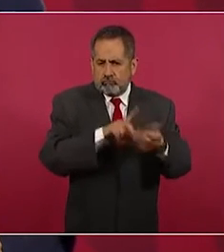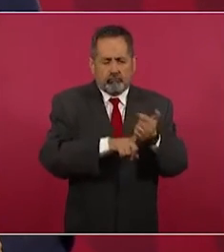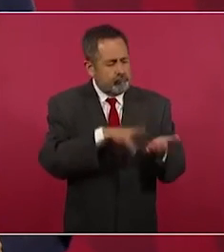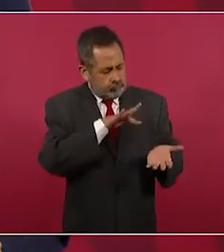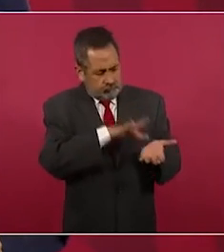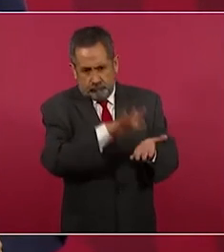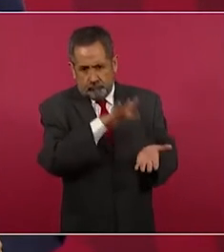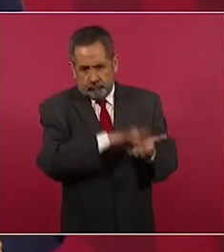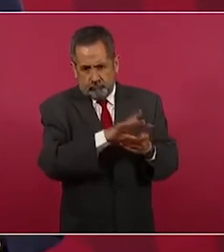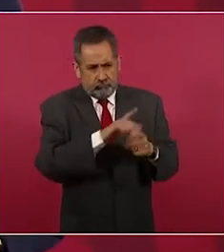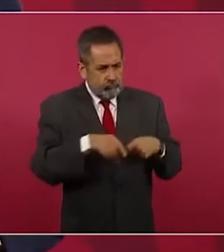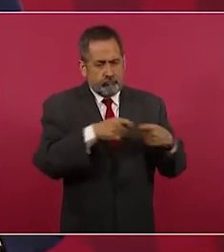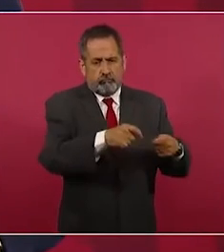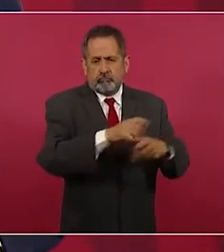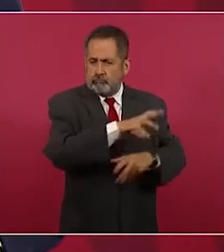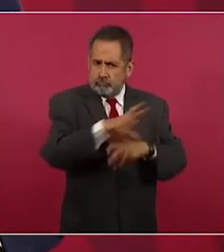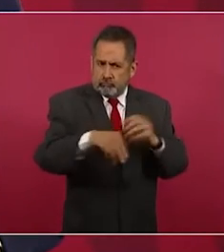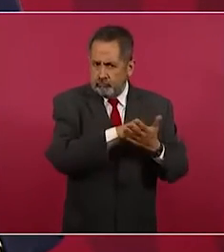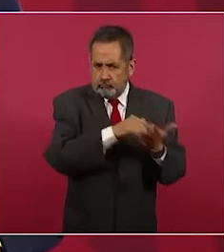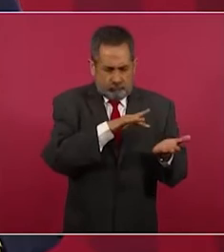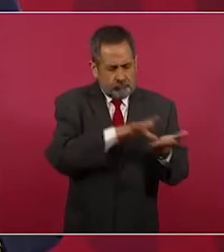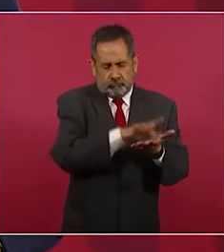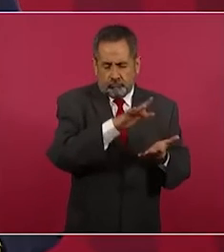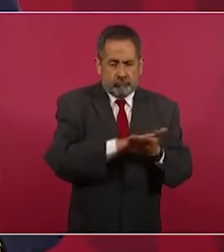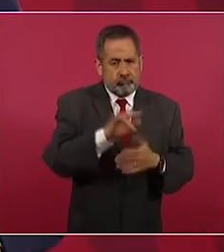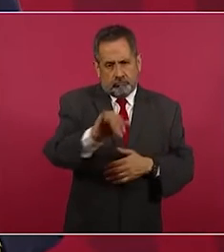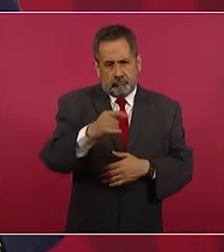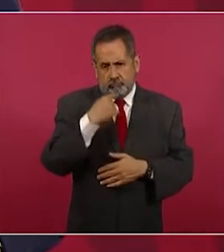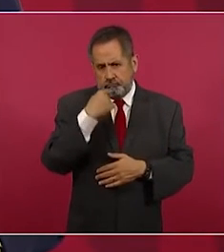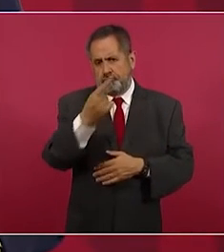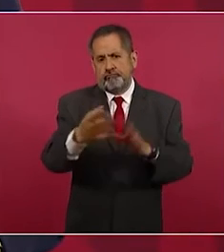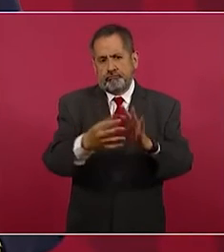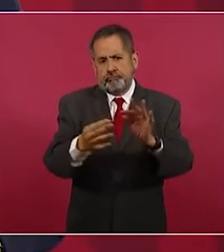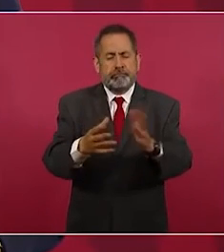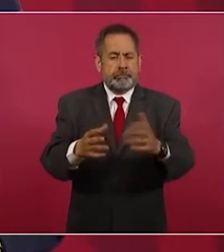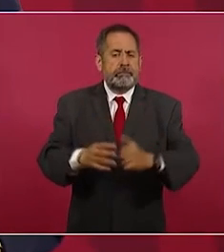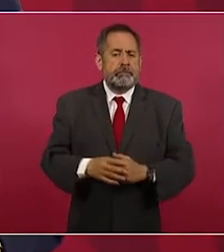apoyar en todo. Eso es lo que puedo